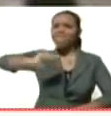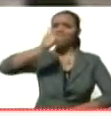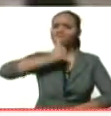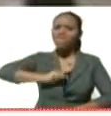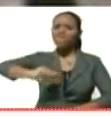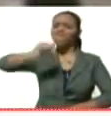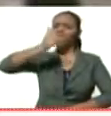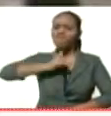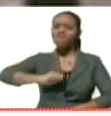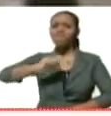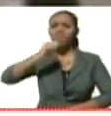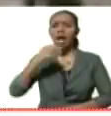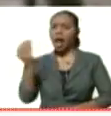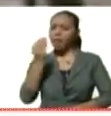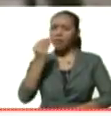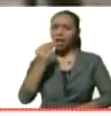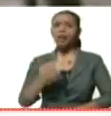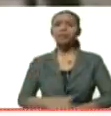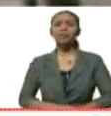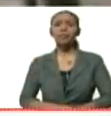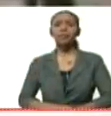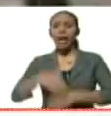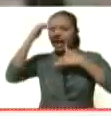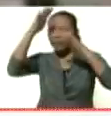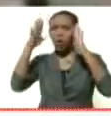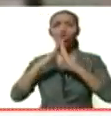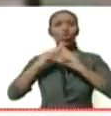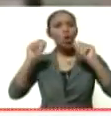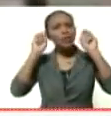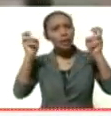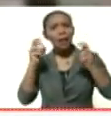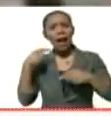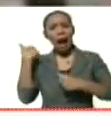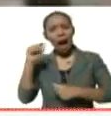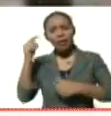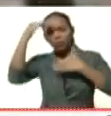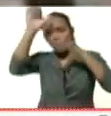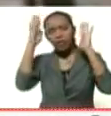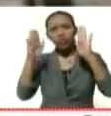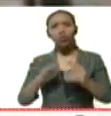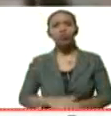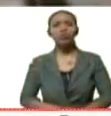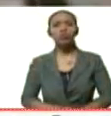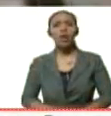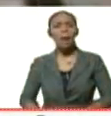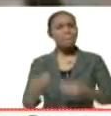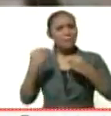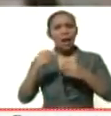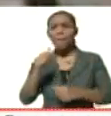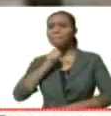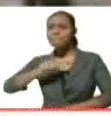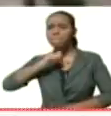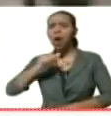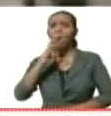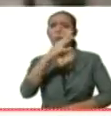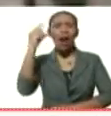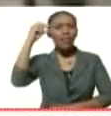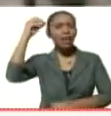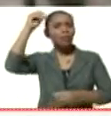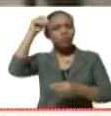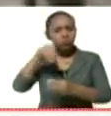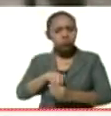a resistir alimentariamente, a atender todos los temas que haya que atender, para mantener la